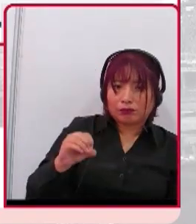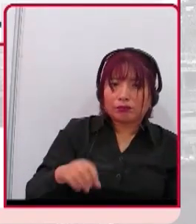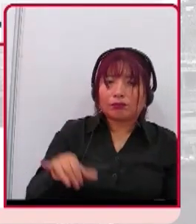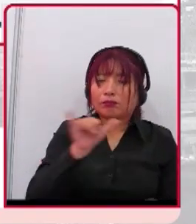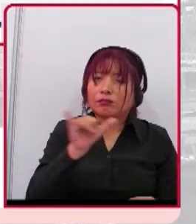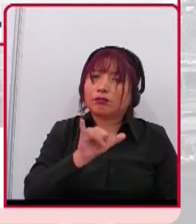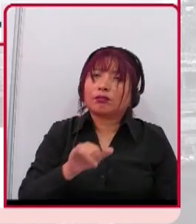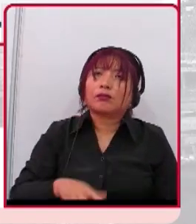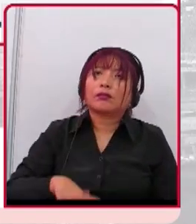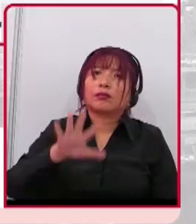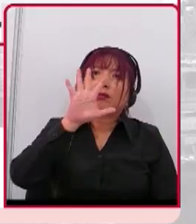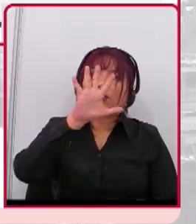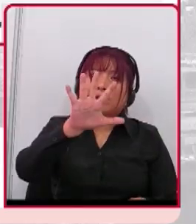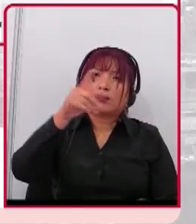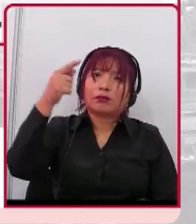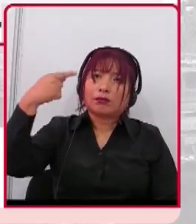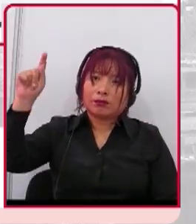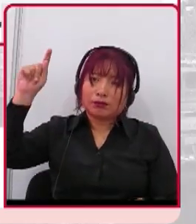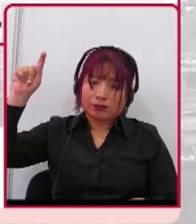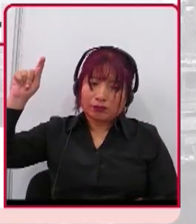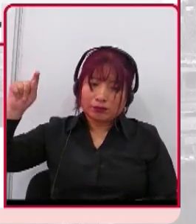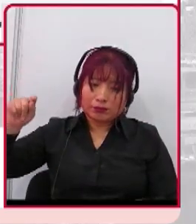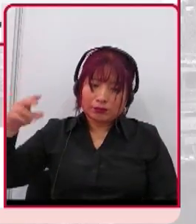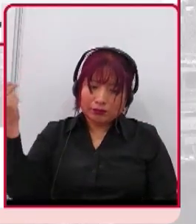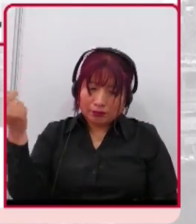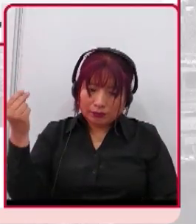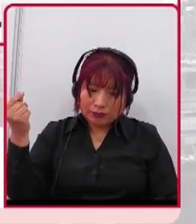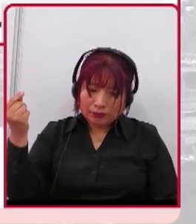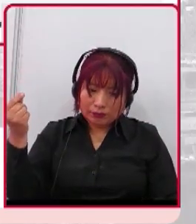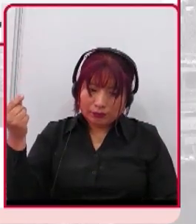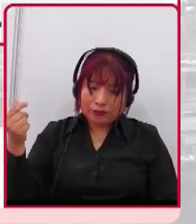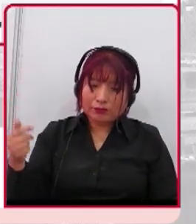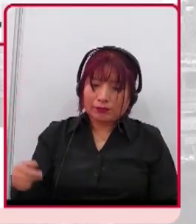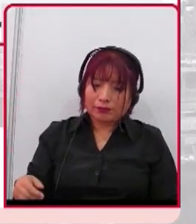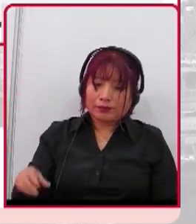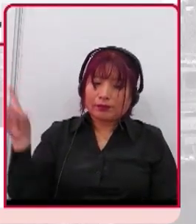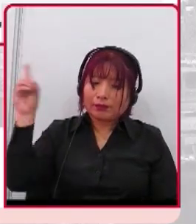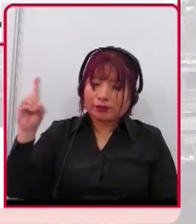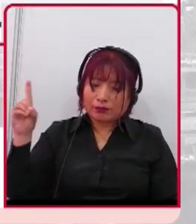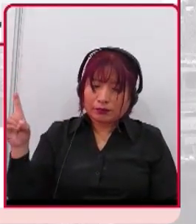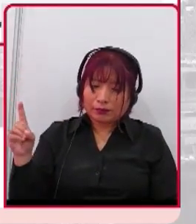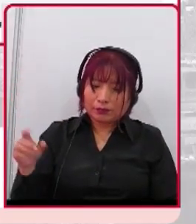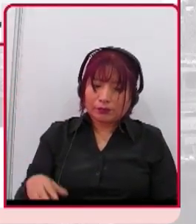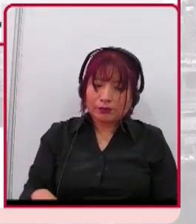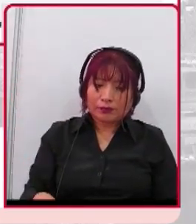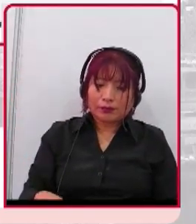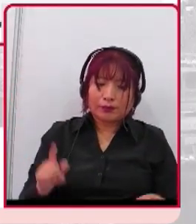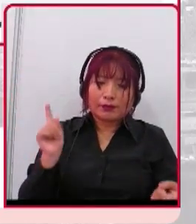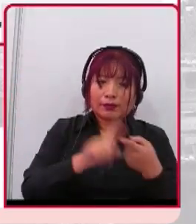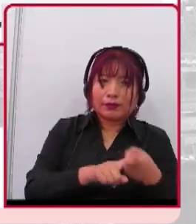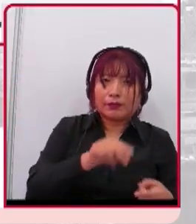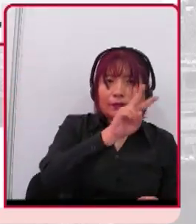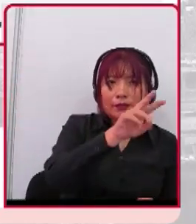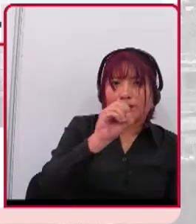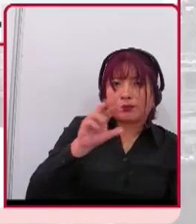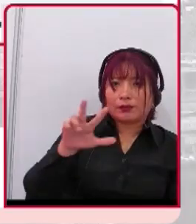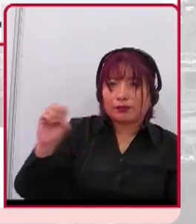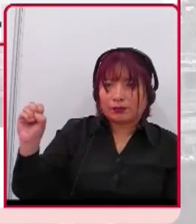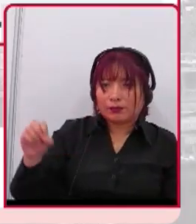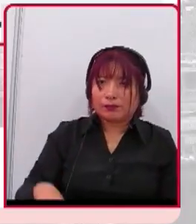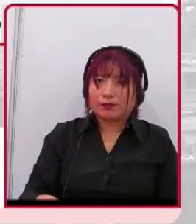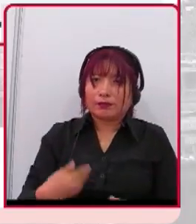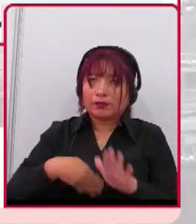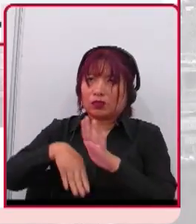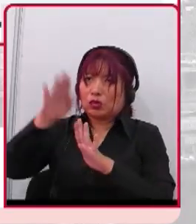5 millones en el EBITDA dentro de la etapa de operación. Cerro Corona como operación tiene hasta el 2030 y tenía un